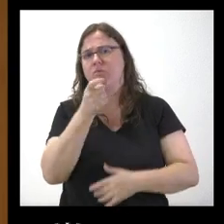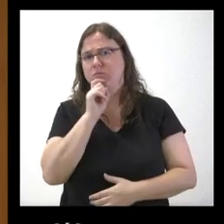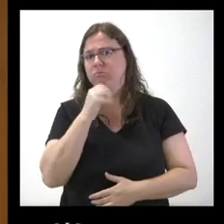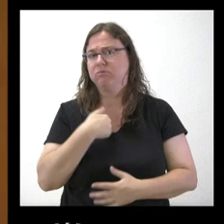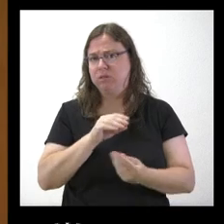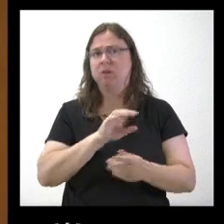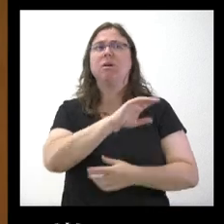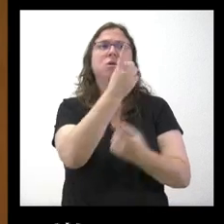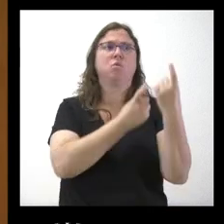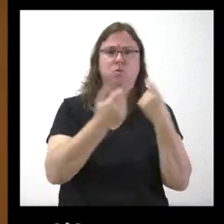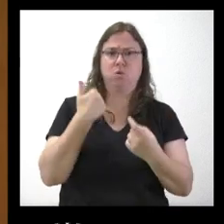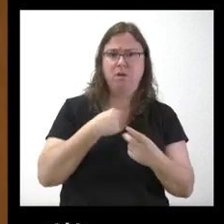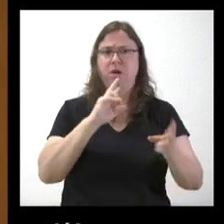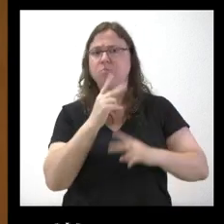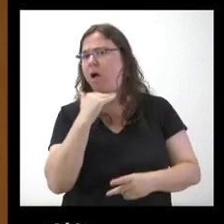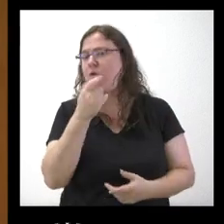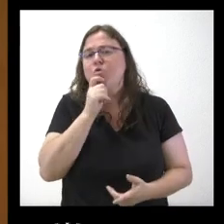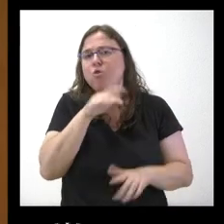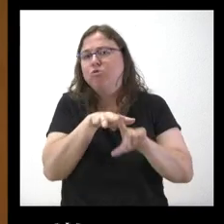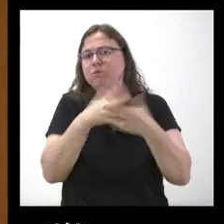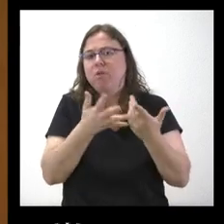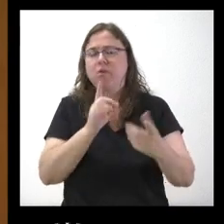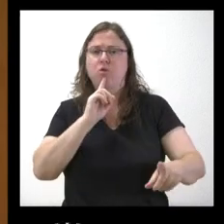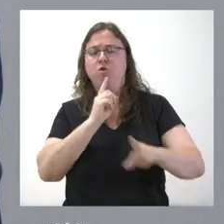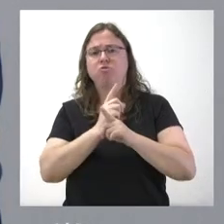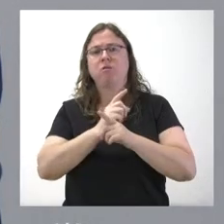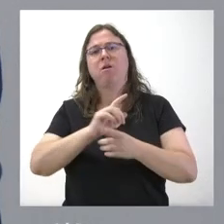pasado al consultivo si les ha respondido có cómo está